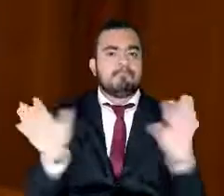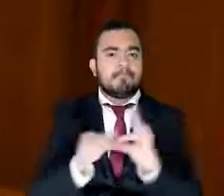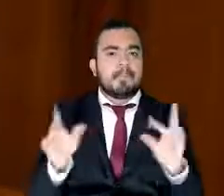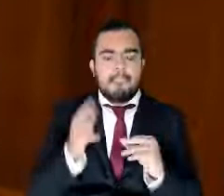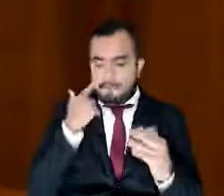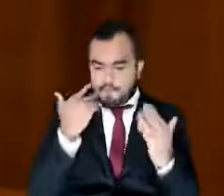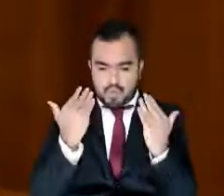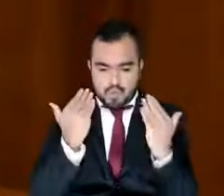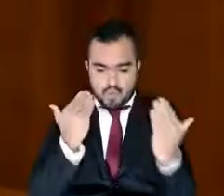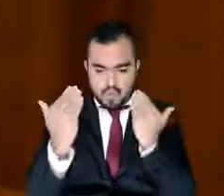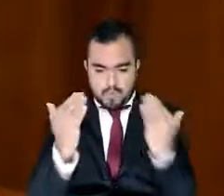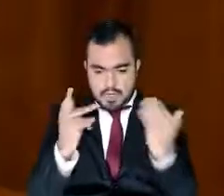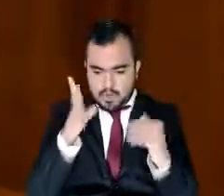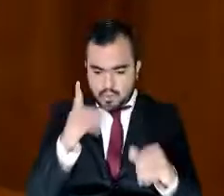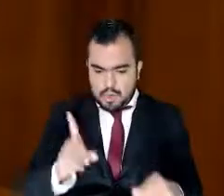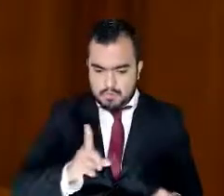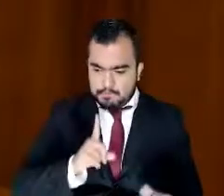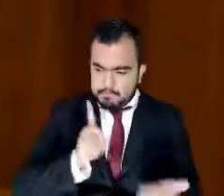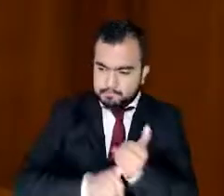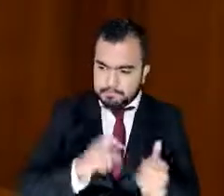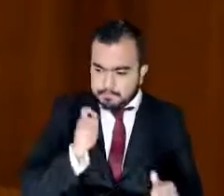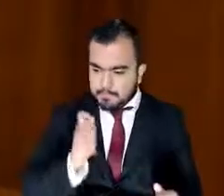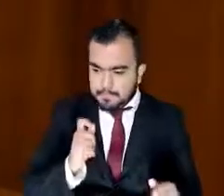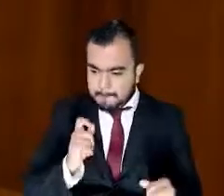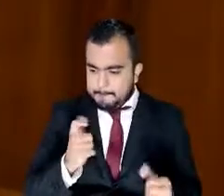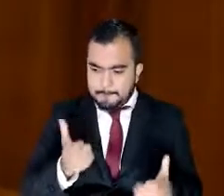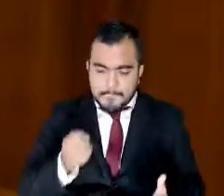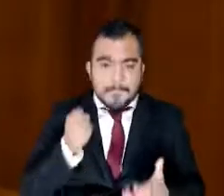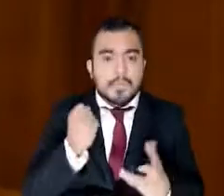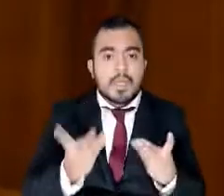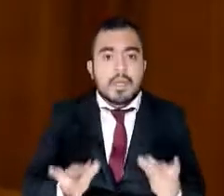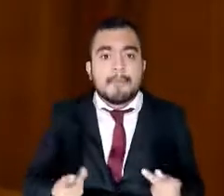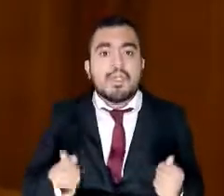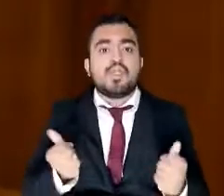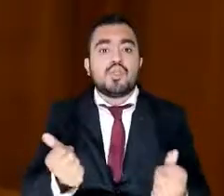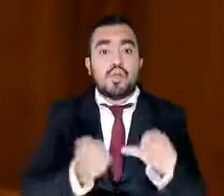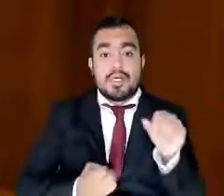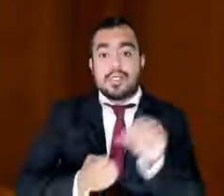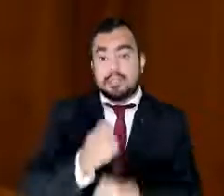el comparativo de la distribución de la inversión en